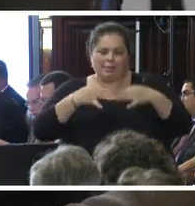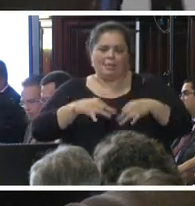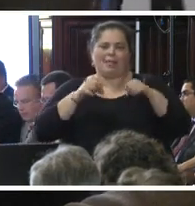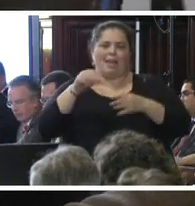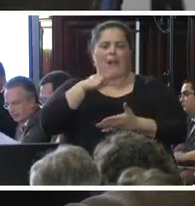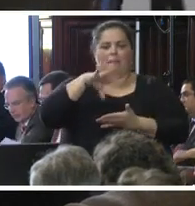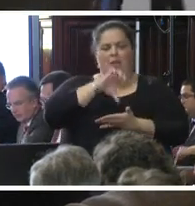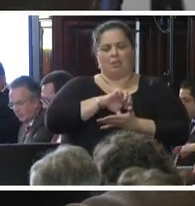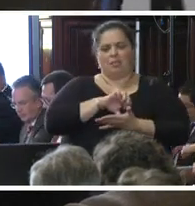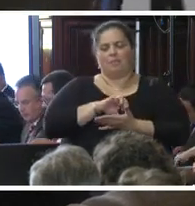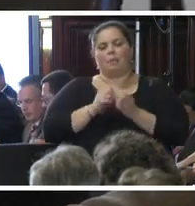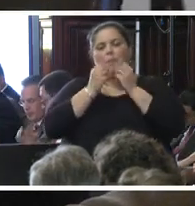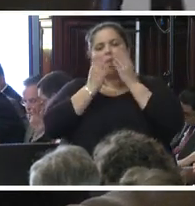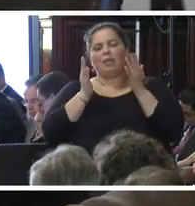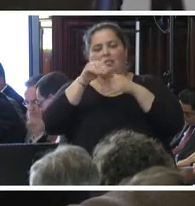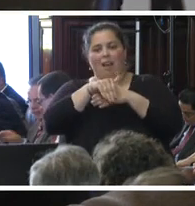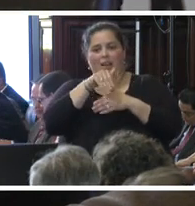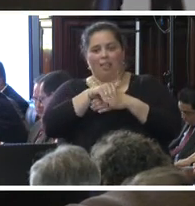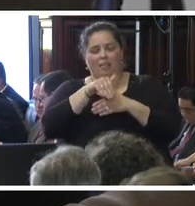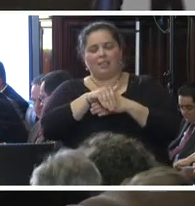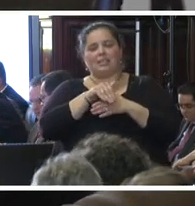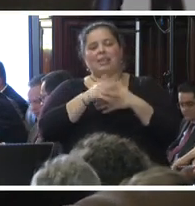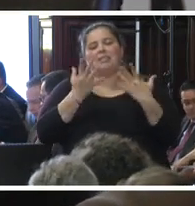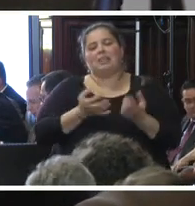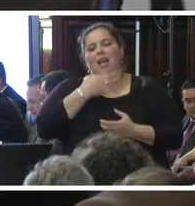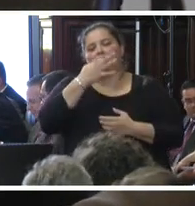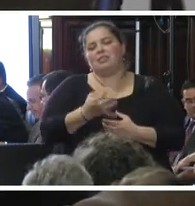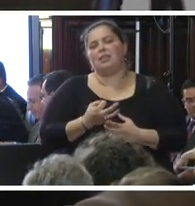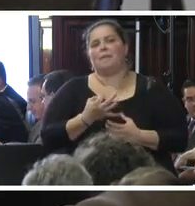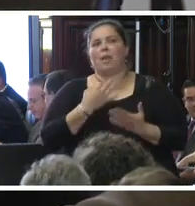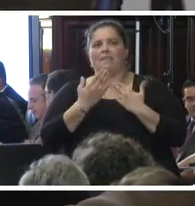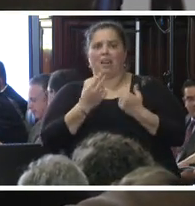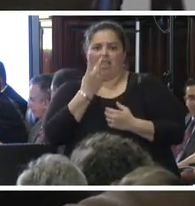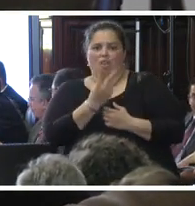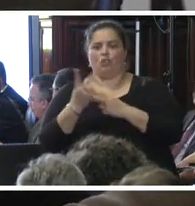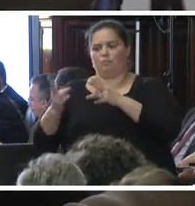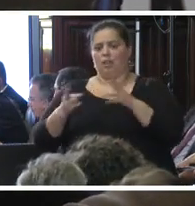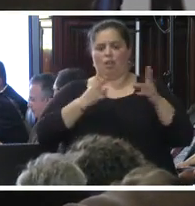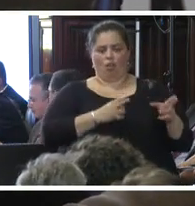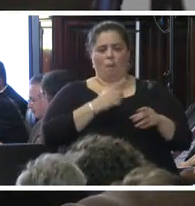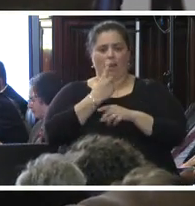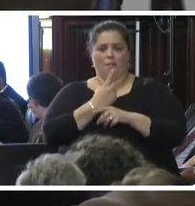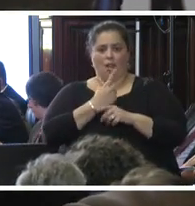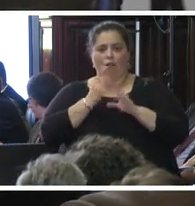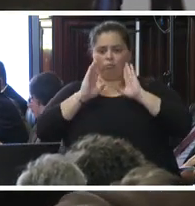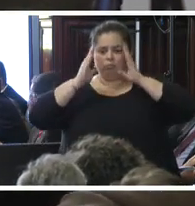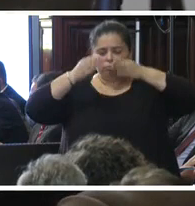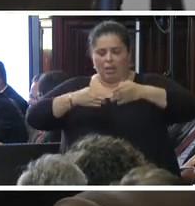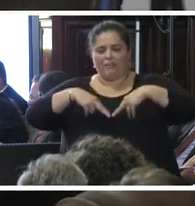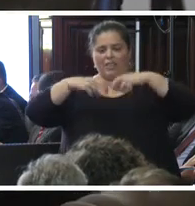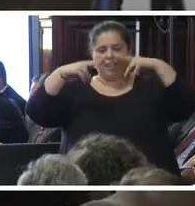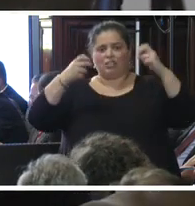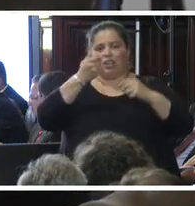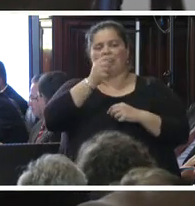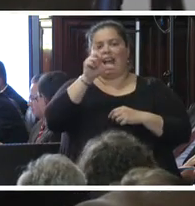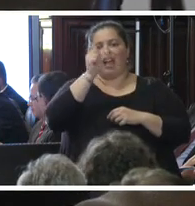Buenos días, buenas tardes. Quisiera hablar en dos periodos. Ahorita me voy a enfocar primeramente en las investigaciones de Allende y del